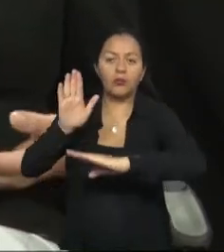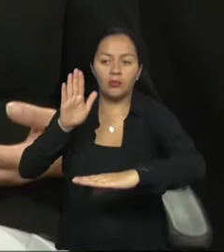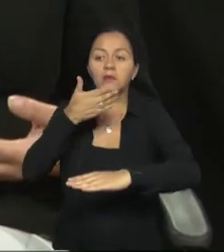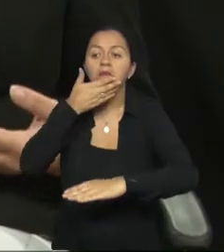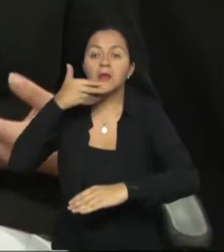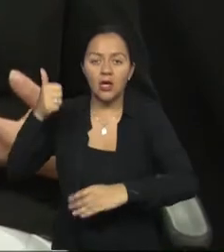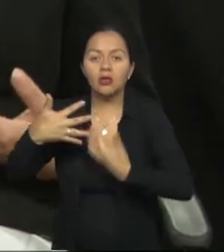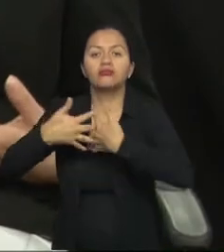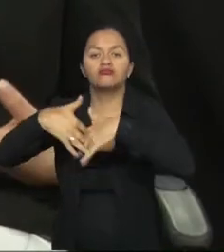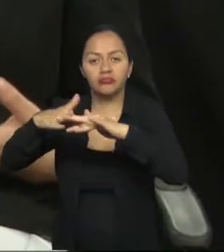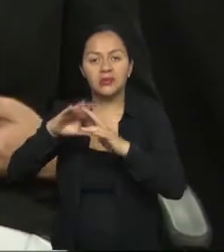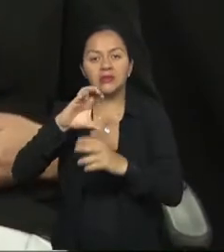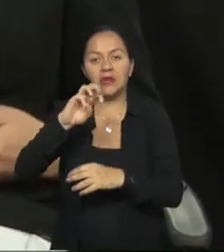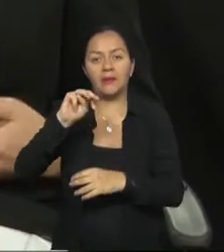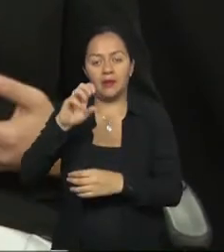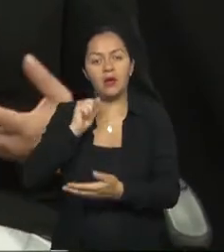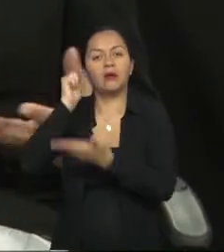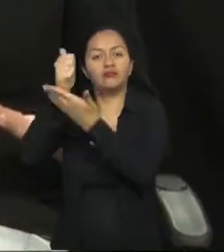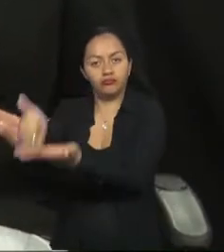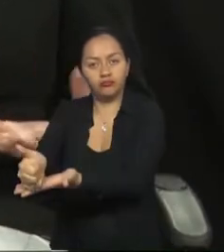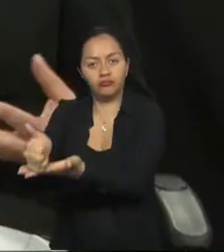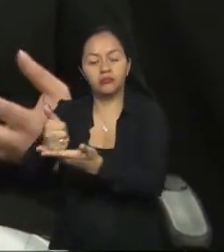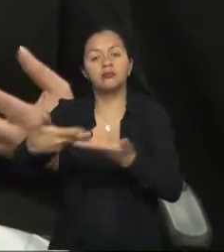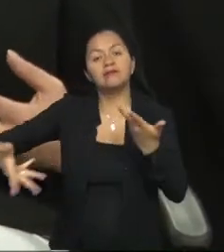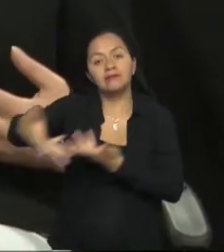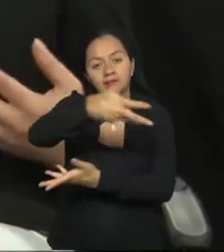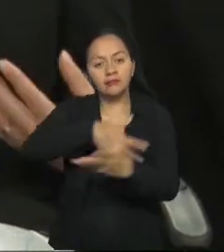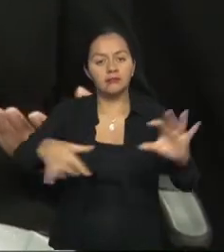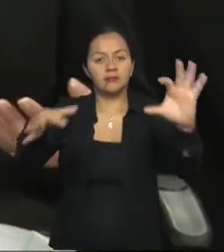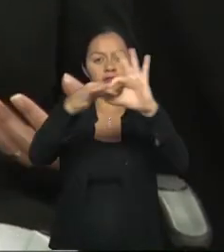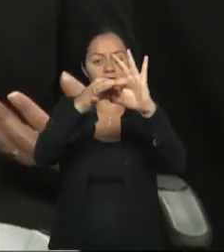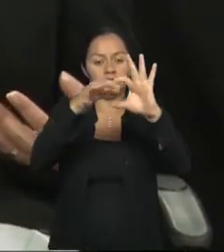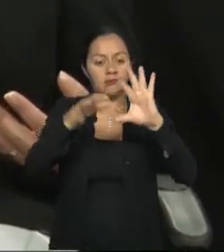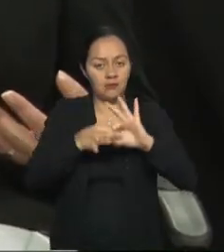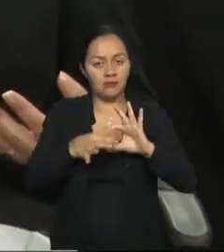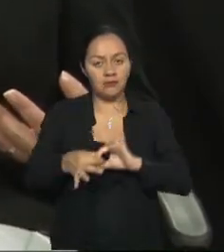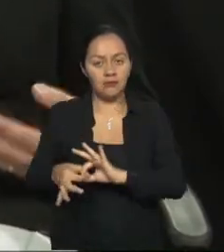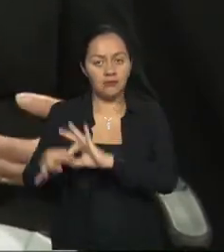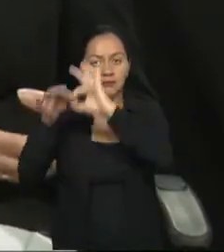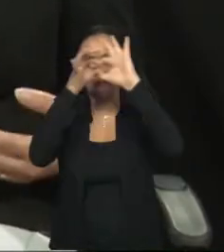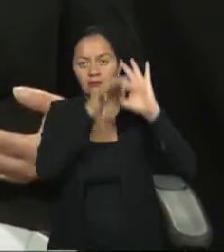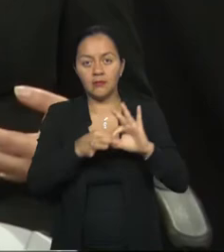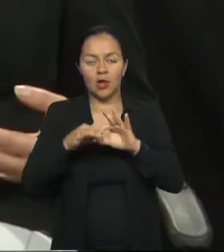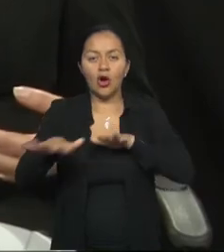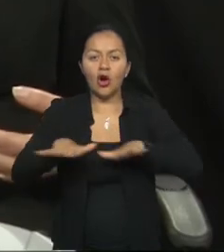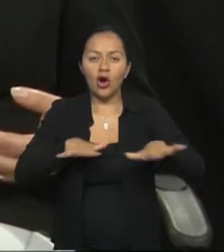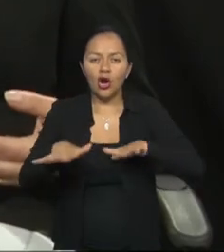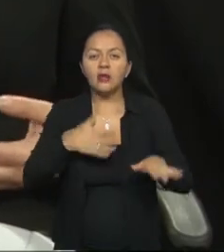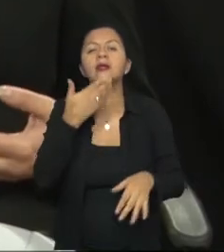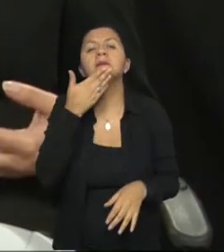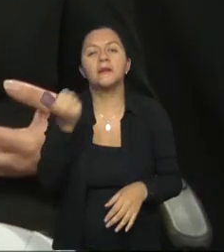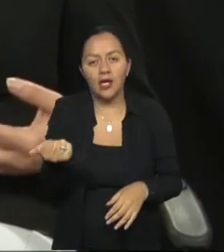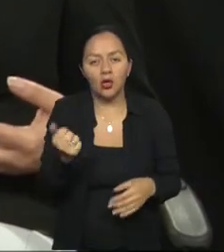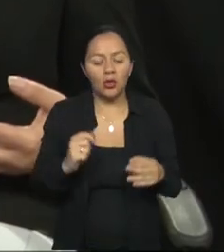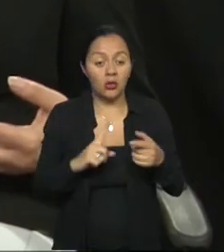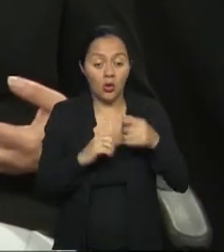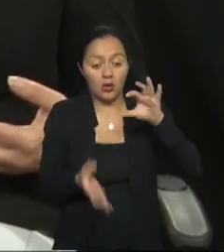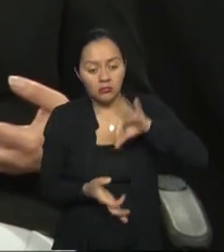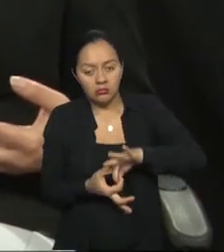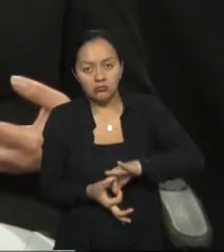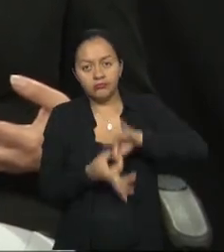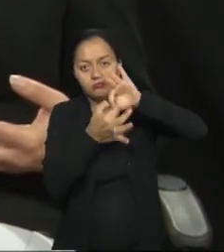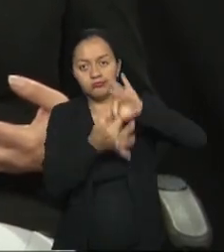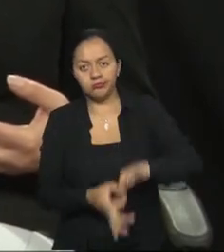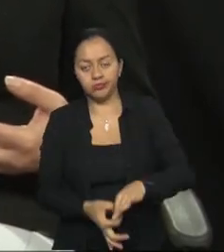mejorar, a hacer un mejor trabajo interseccional, también una mejor coordinación, para que este servicio que